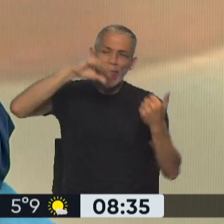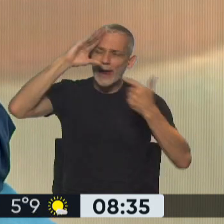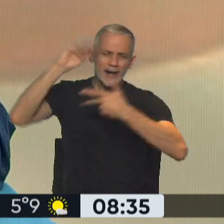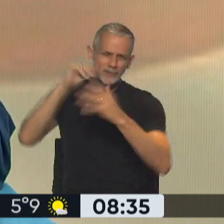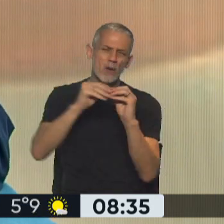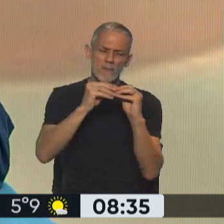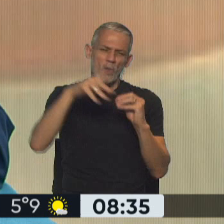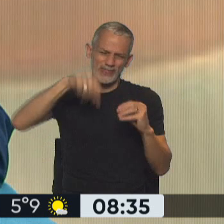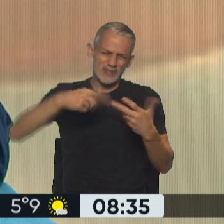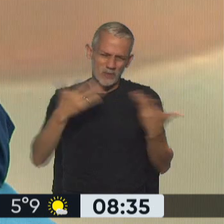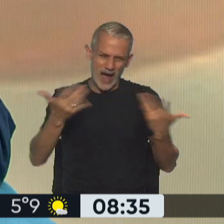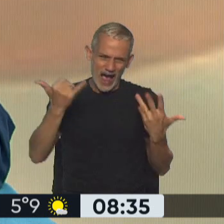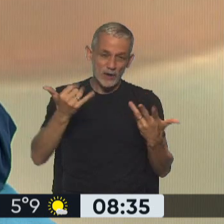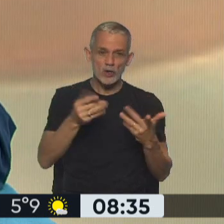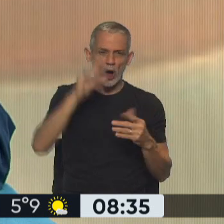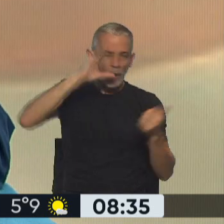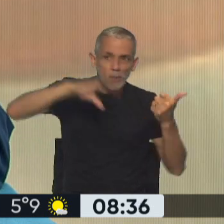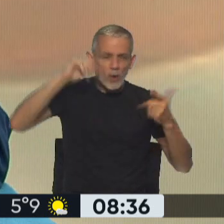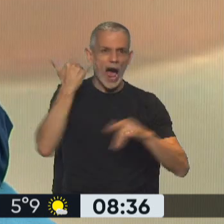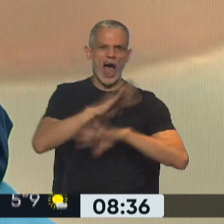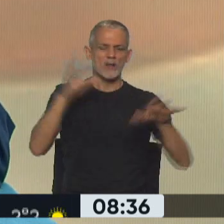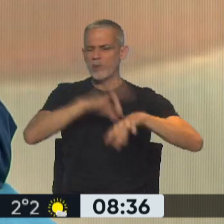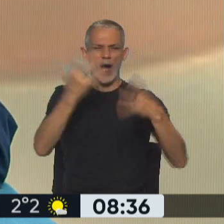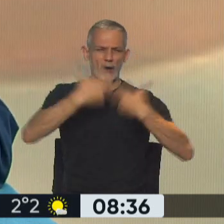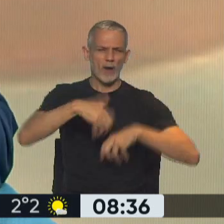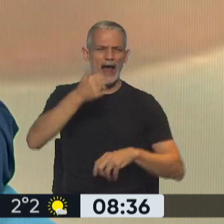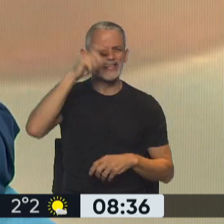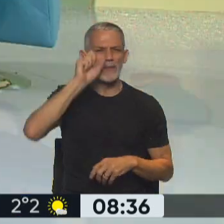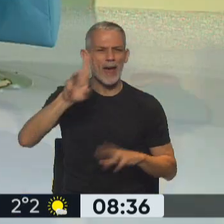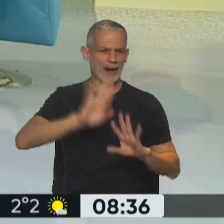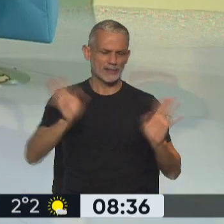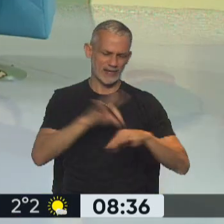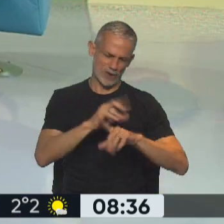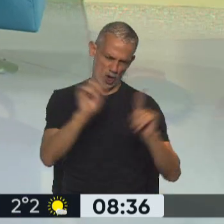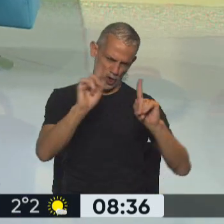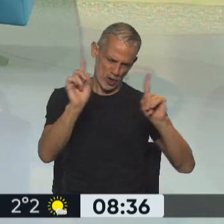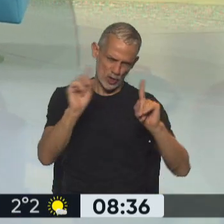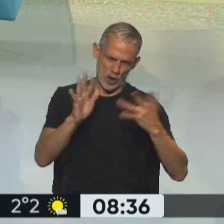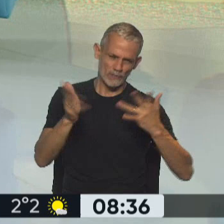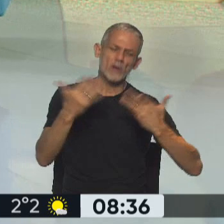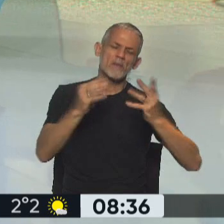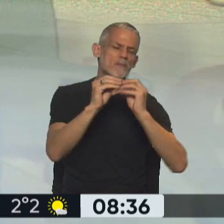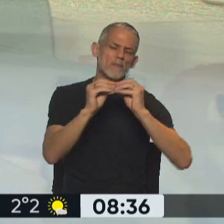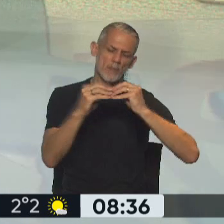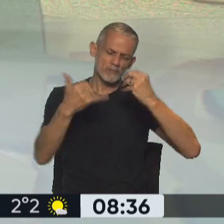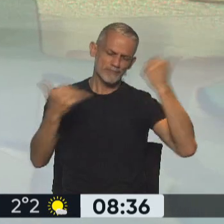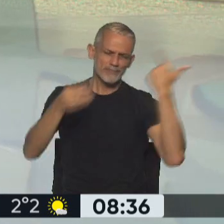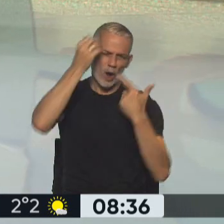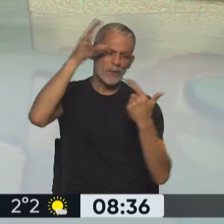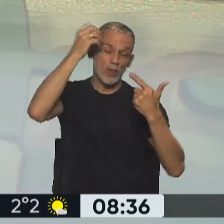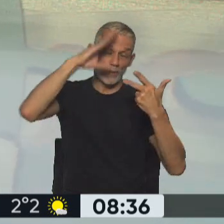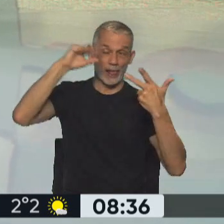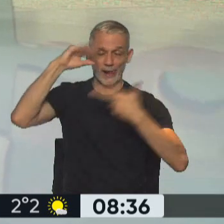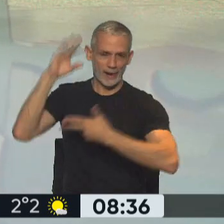muchísimas causas. No es que cada cosa que uno se olvide es producido por Alzheimer. Claro. En realidad hay muchas causas, pero bueno, es